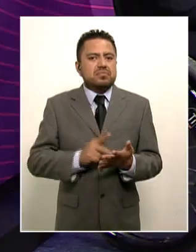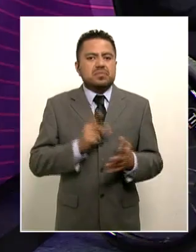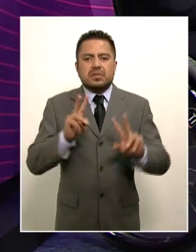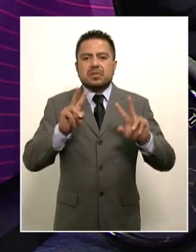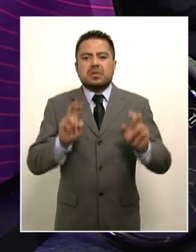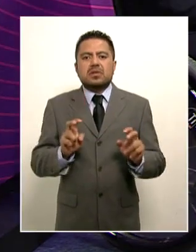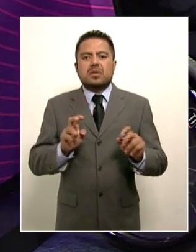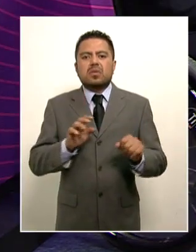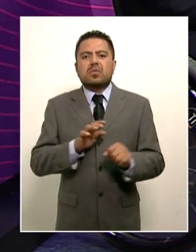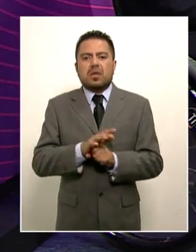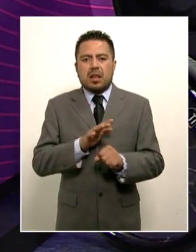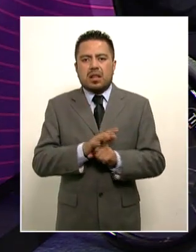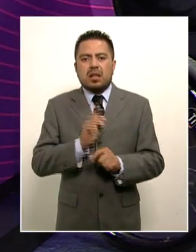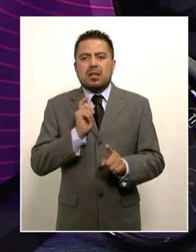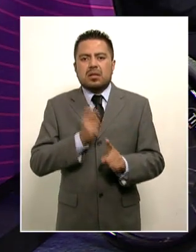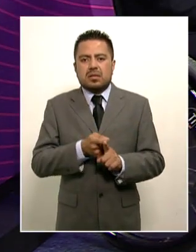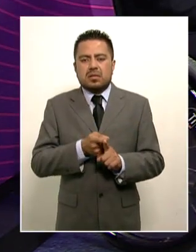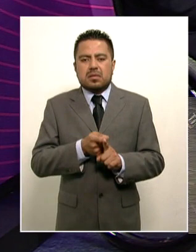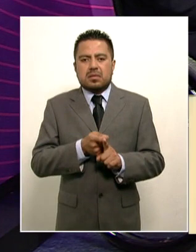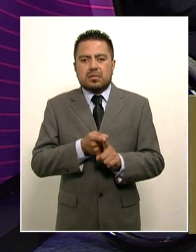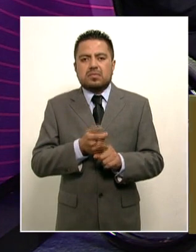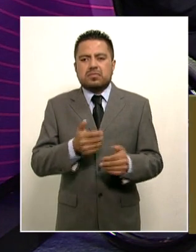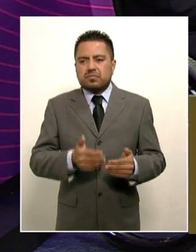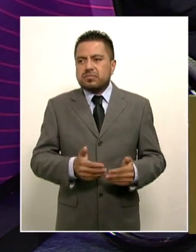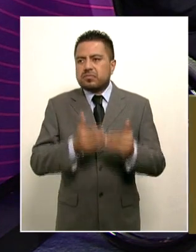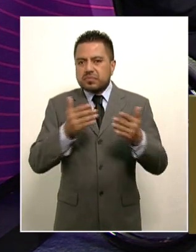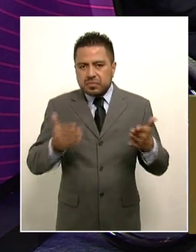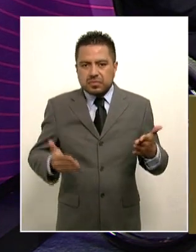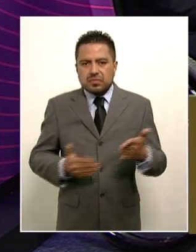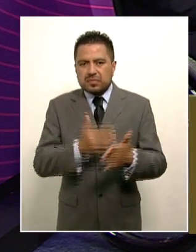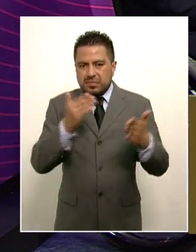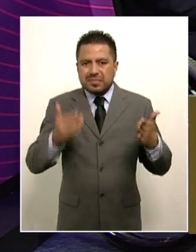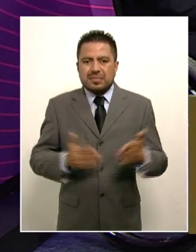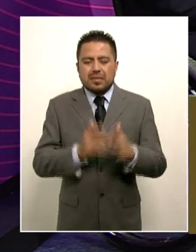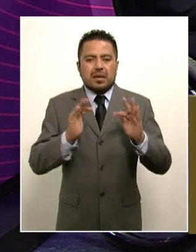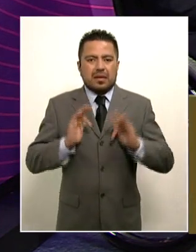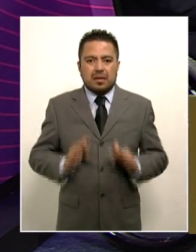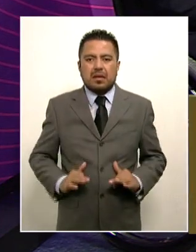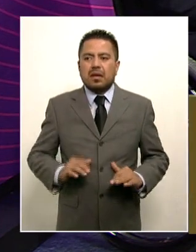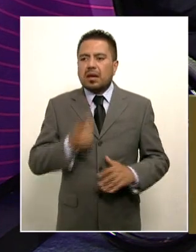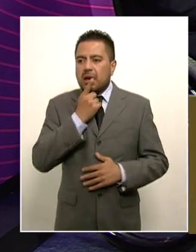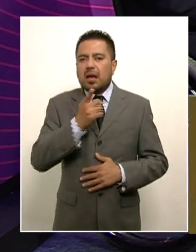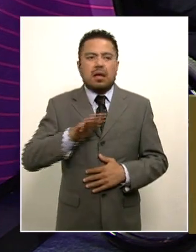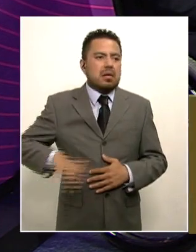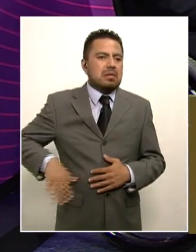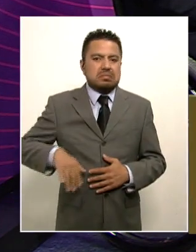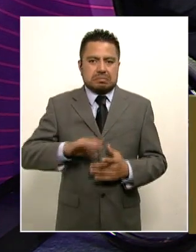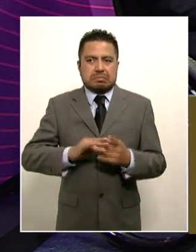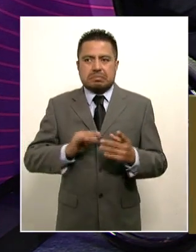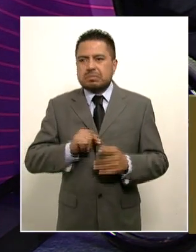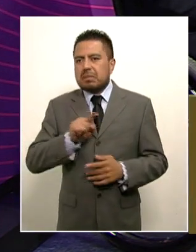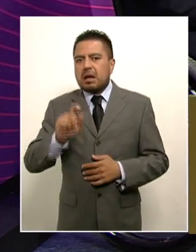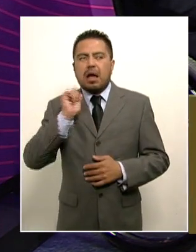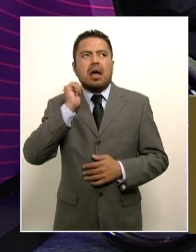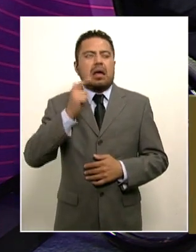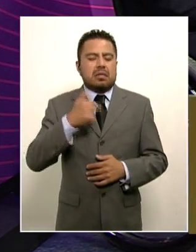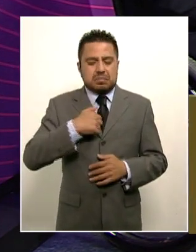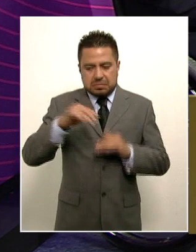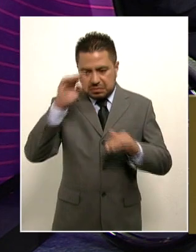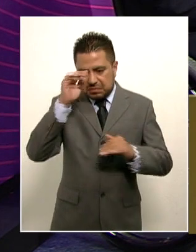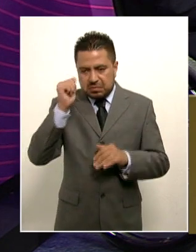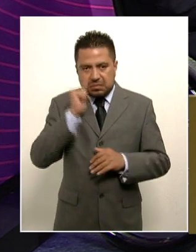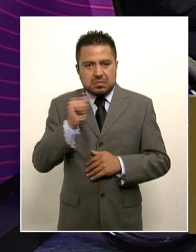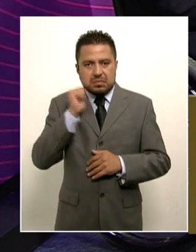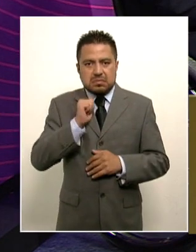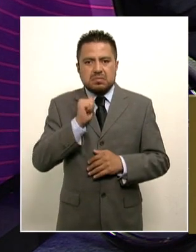el tema de las barreras físicas, ¿no? Tú decías hace un momento, algo que yo siempre he pensado